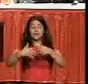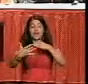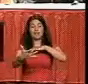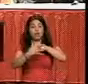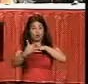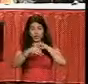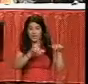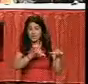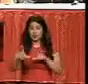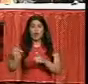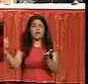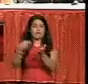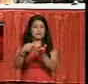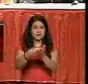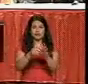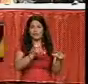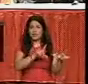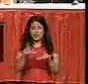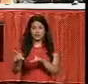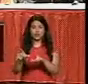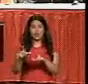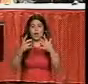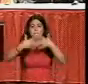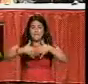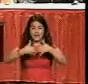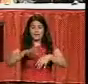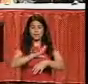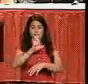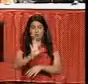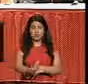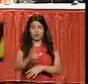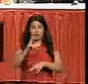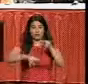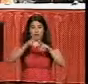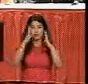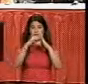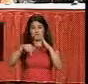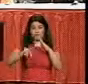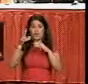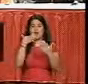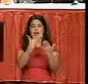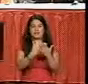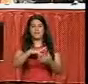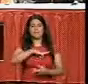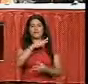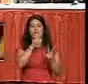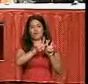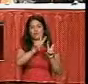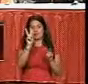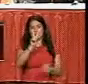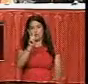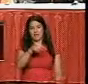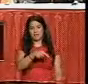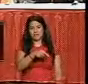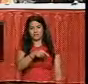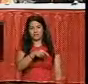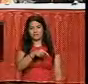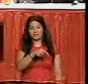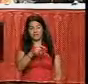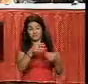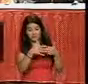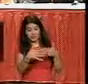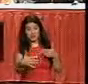financiamiento ya hay una maquinaria de construcción de vivienda en Venezuela gracias a la gran misión vivienda en lo que resta de estos